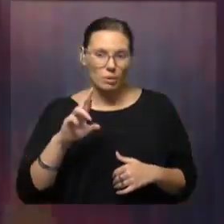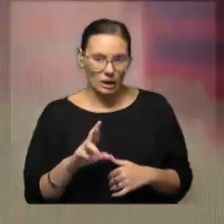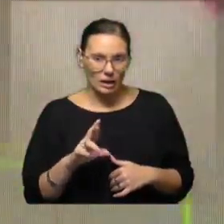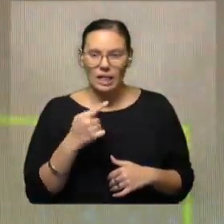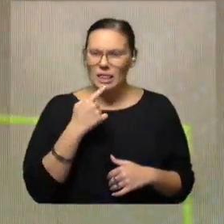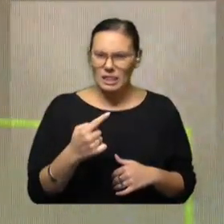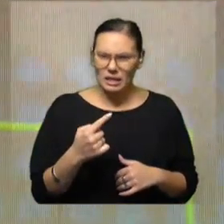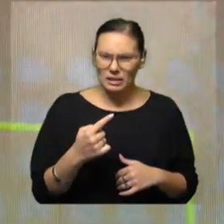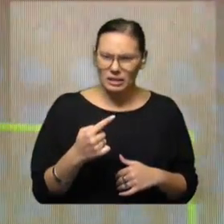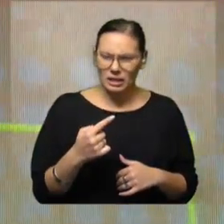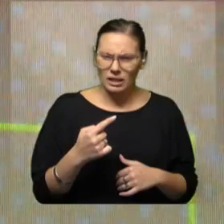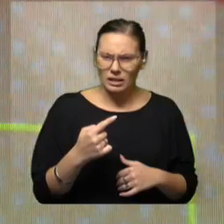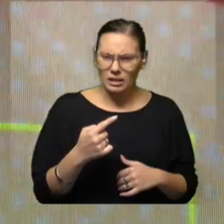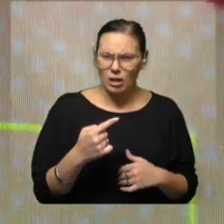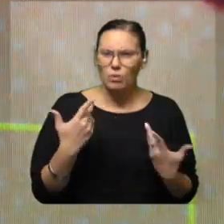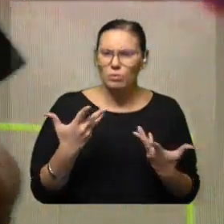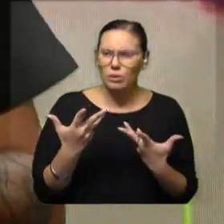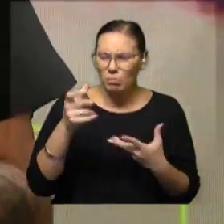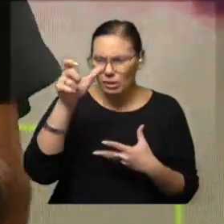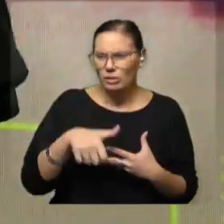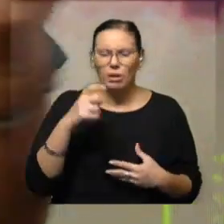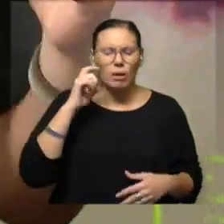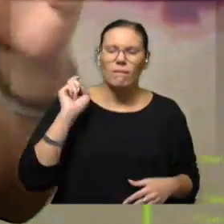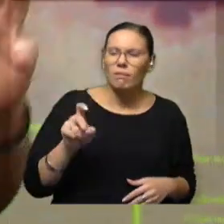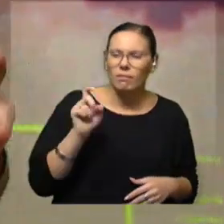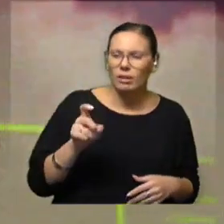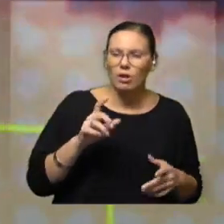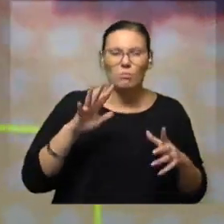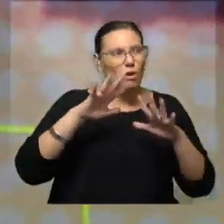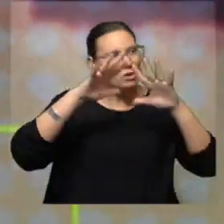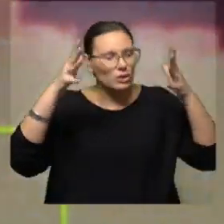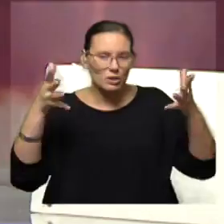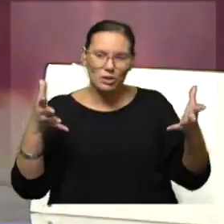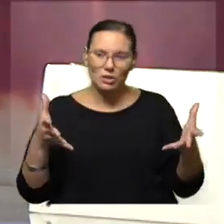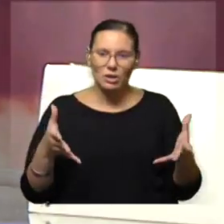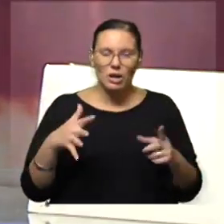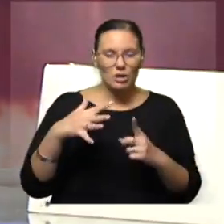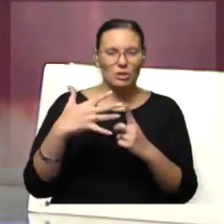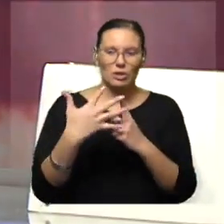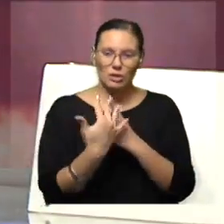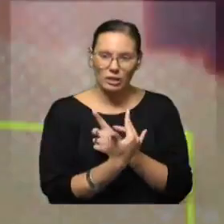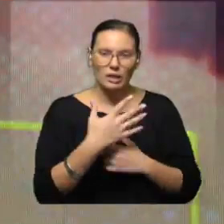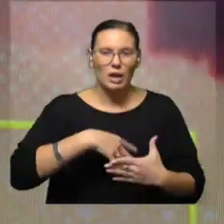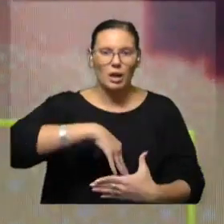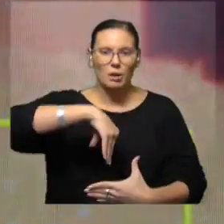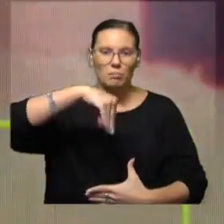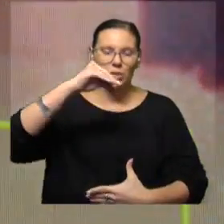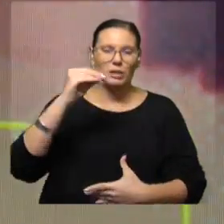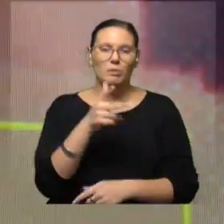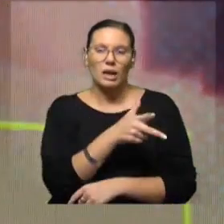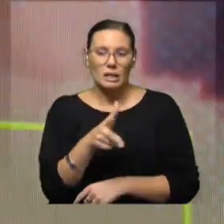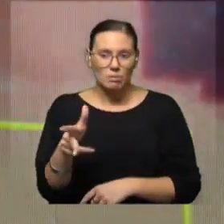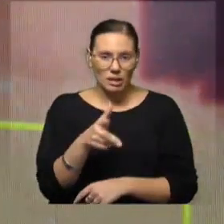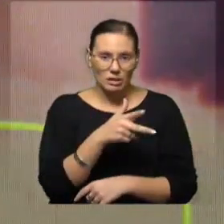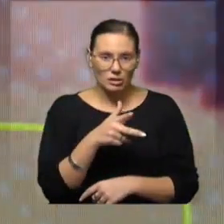dice, embebido. ¿Cómo se dice cuando uno está como rodeado? A ver, continúa. Embebido en el espíritu de la animación. En